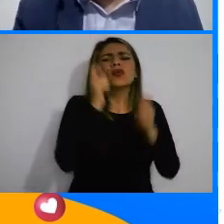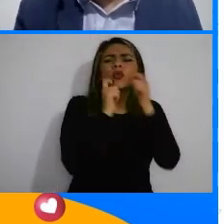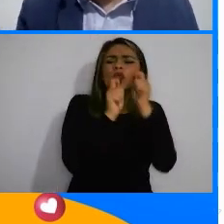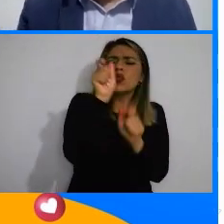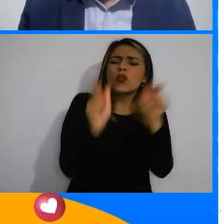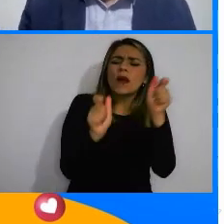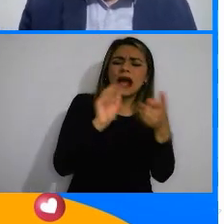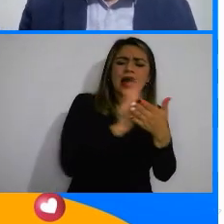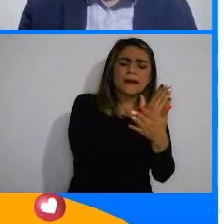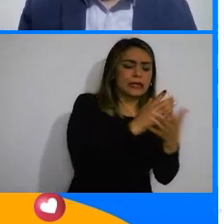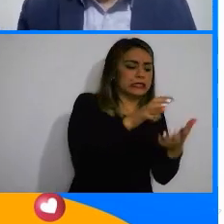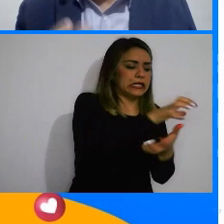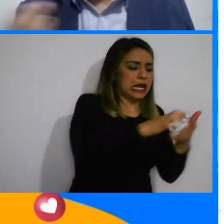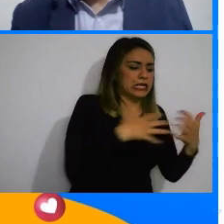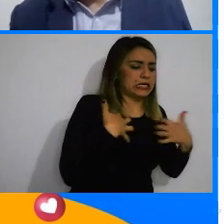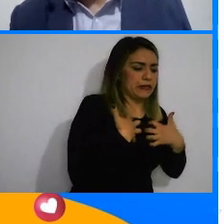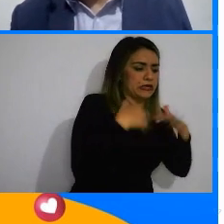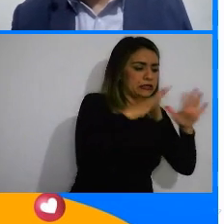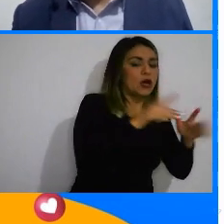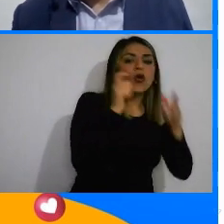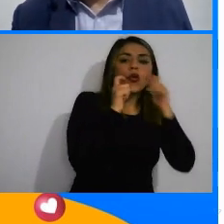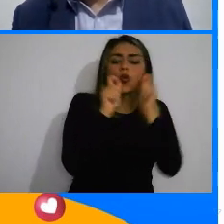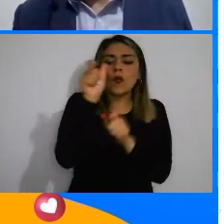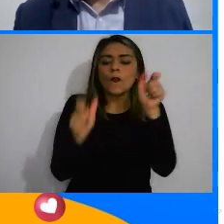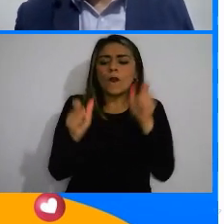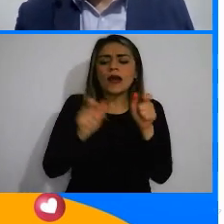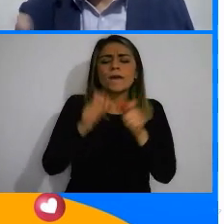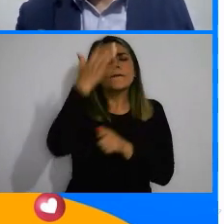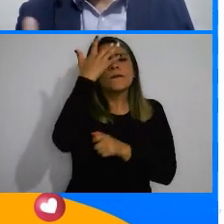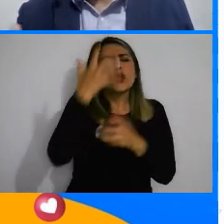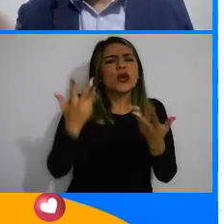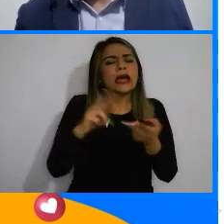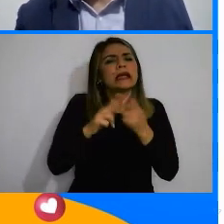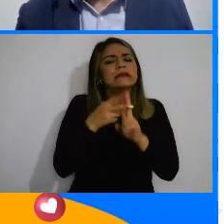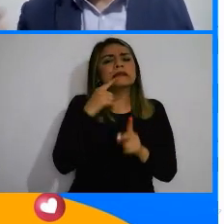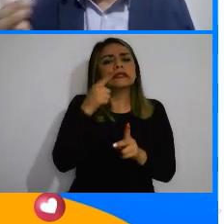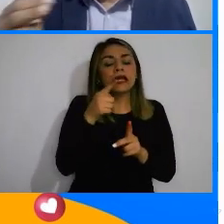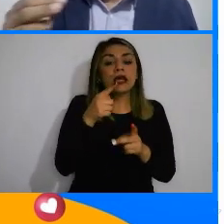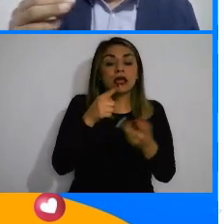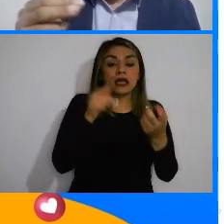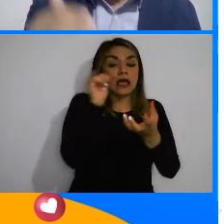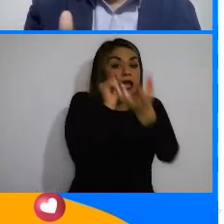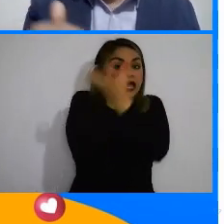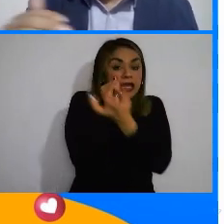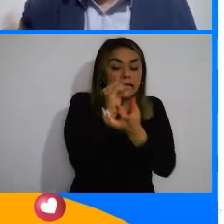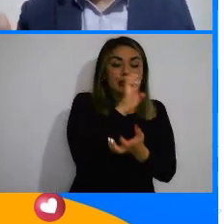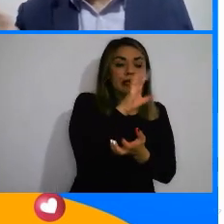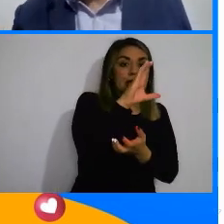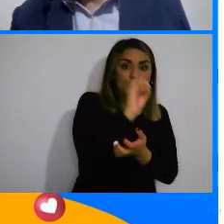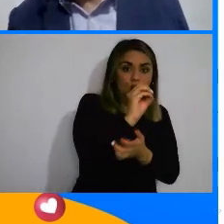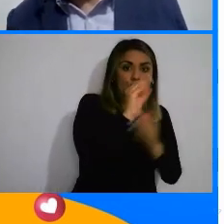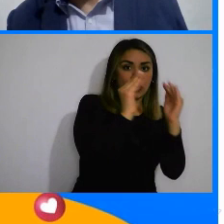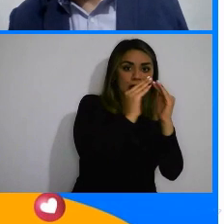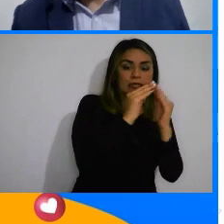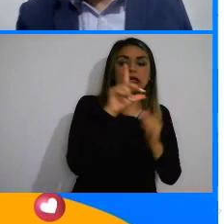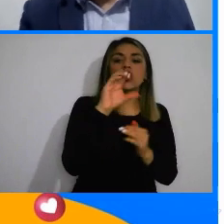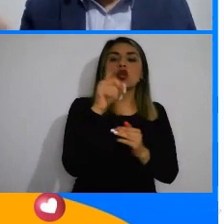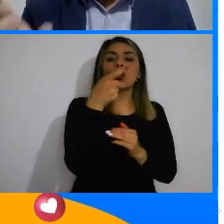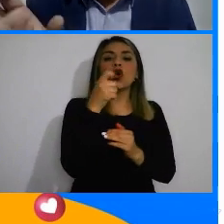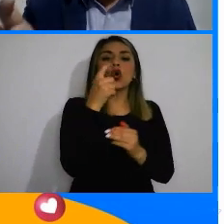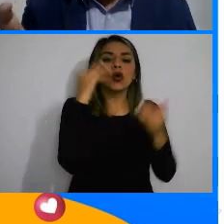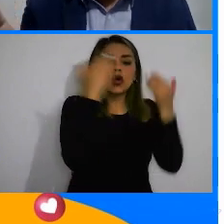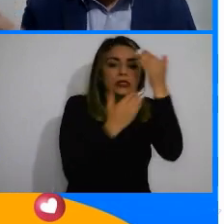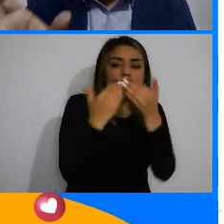humana aparte? De acuerdo a la definición de ecología, podemos decir entonces que ecología, eco, casa, logos, estudio, humano.